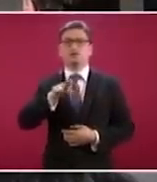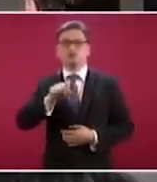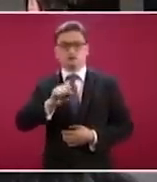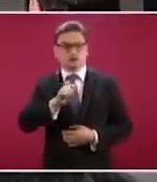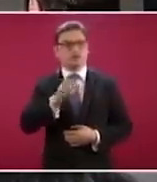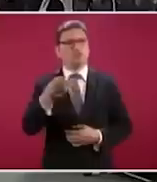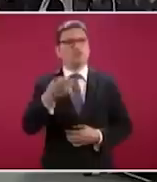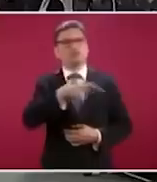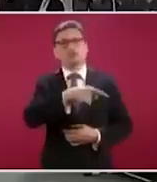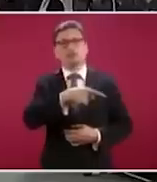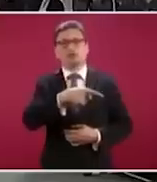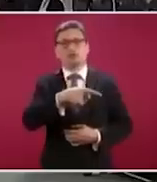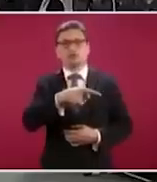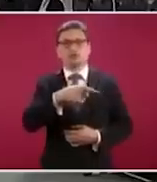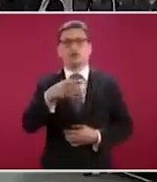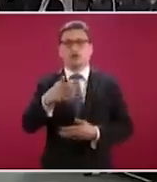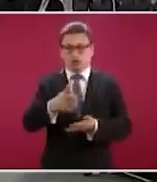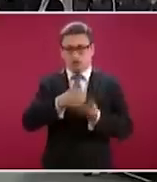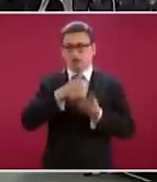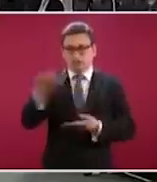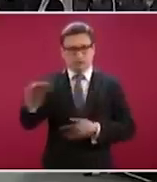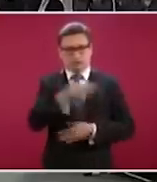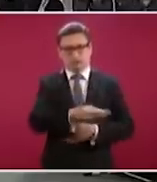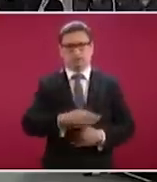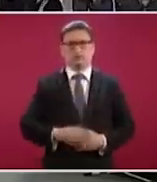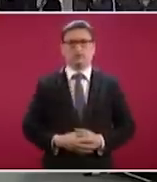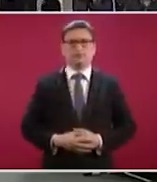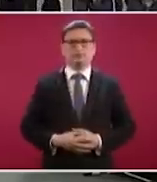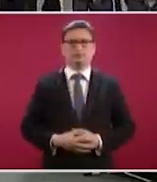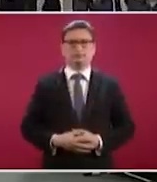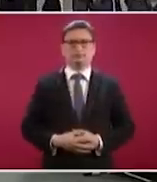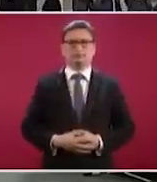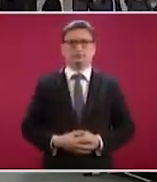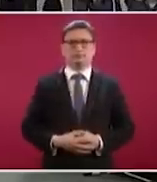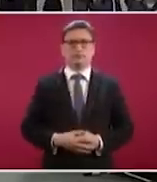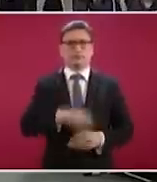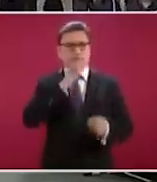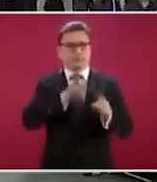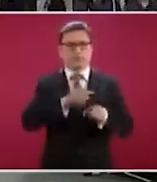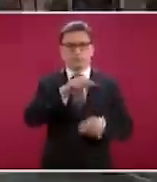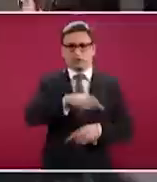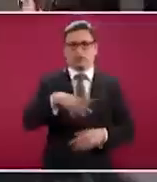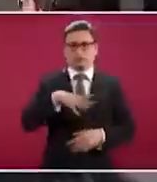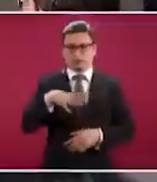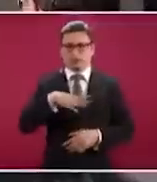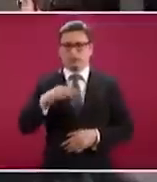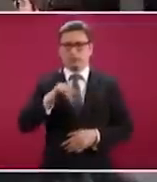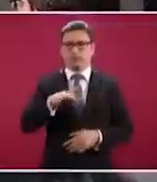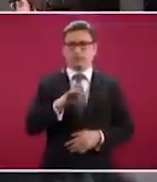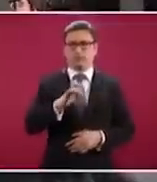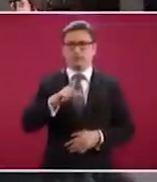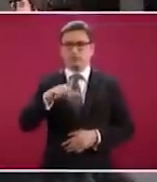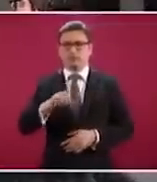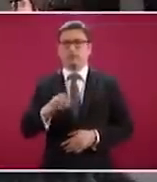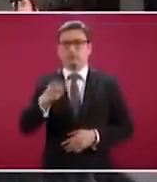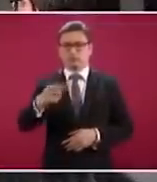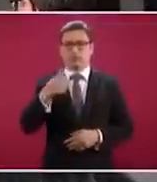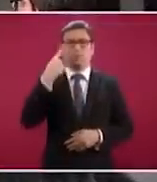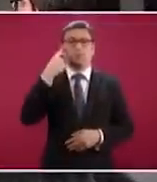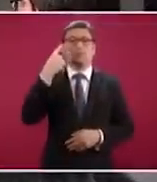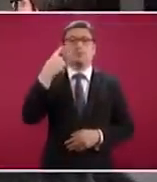nos ayude. Y también aquí está Marcelo. Sí, okay.